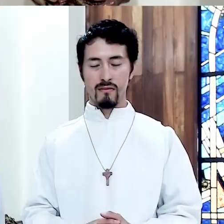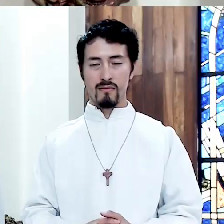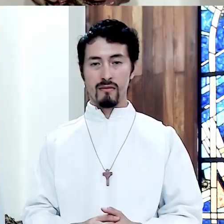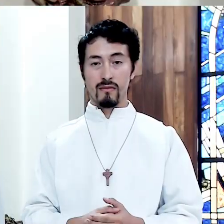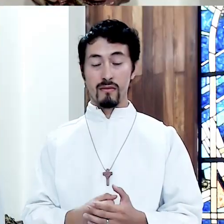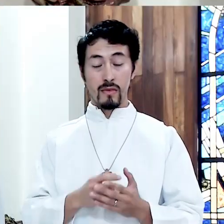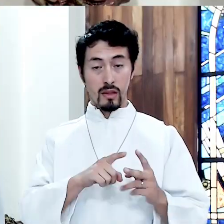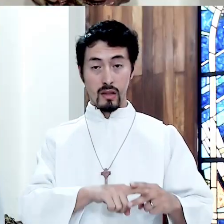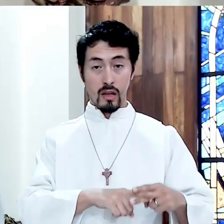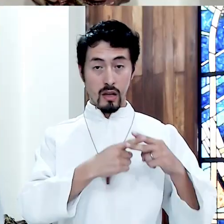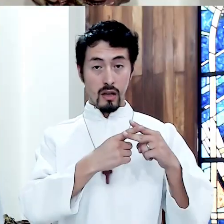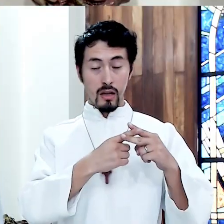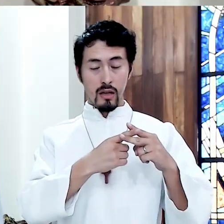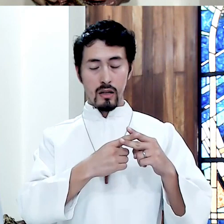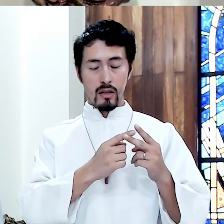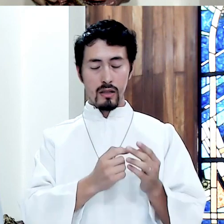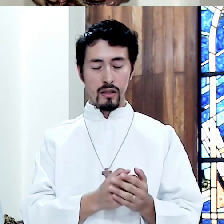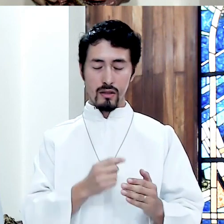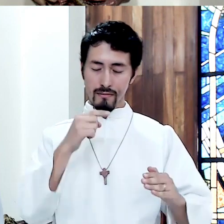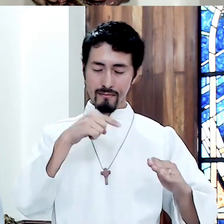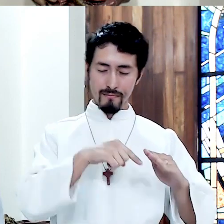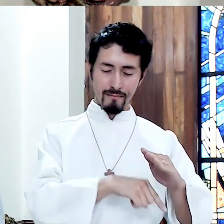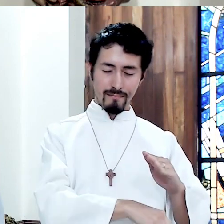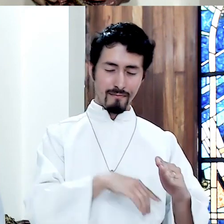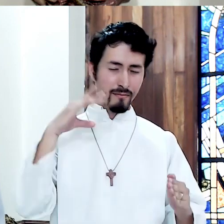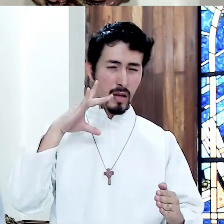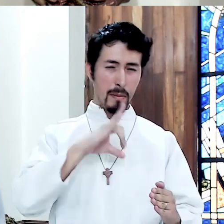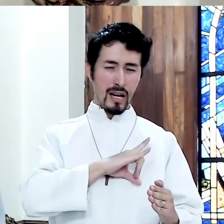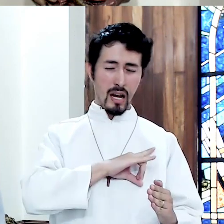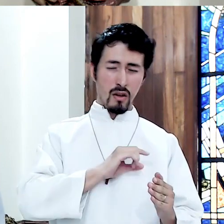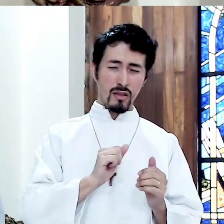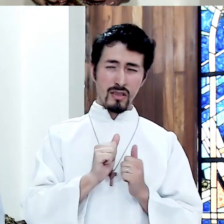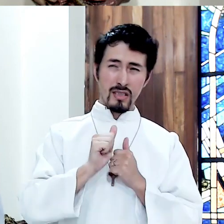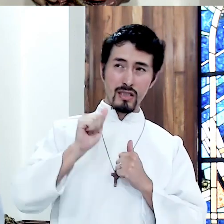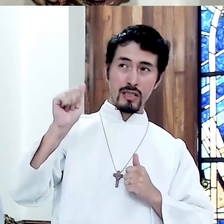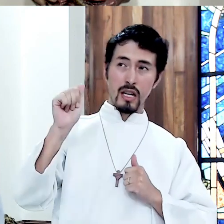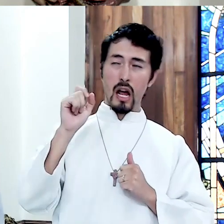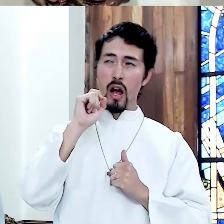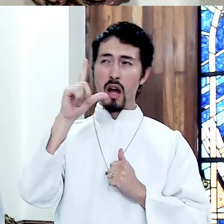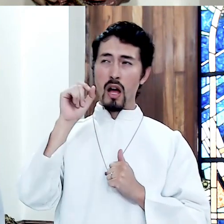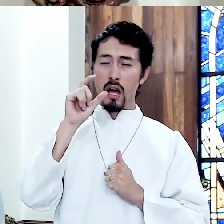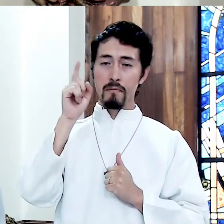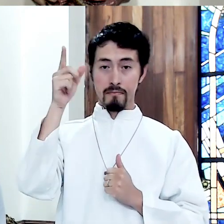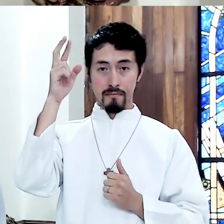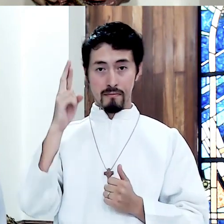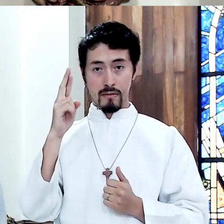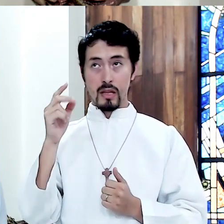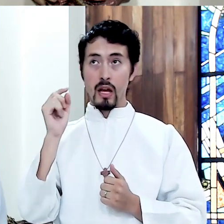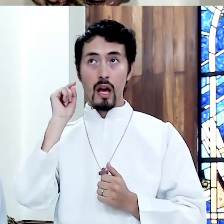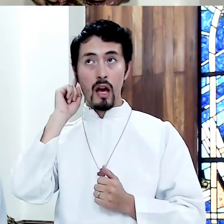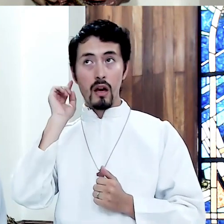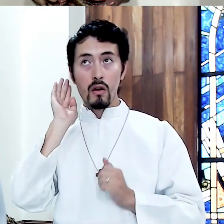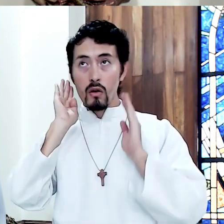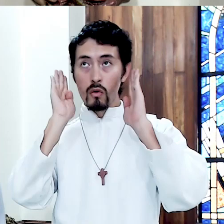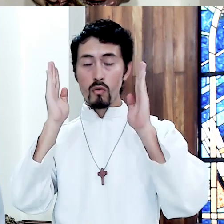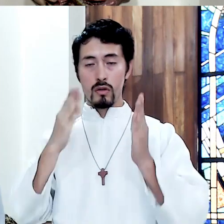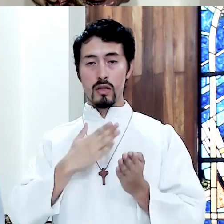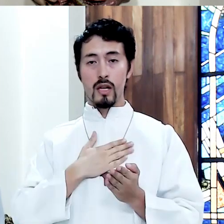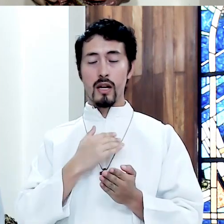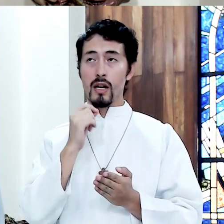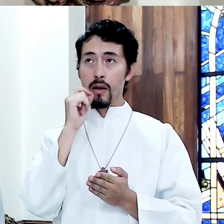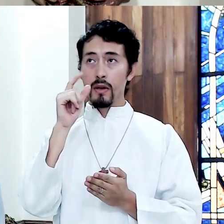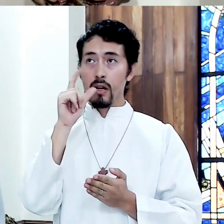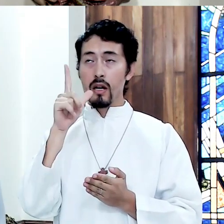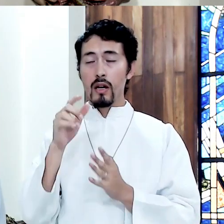Desde el abismo de mis pecados clamo a ti, Señor. Escucha mi clamor. Que estén atentos